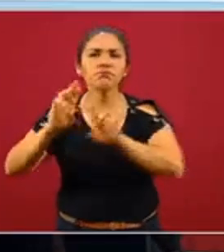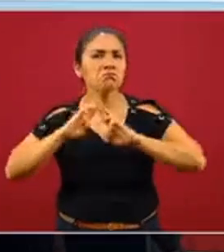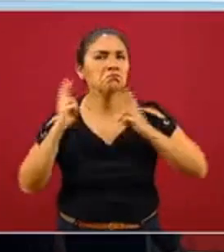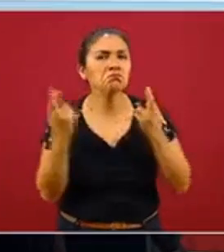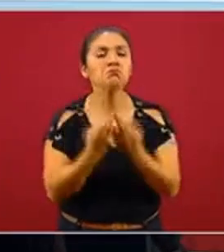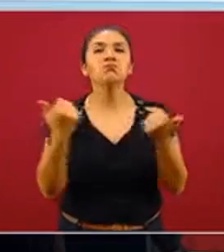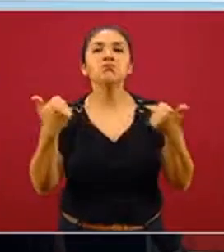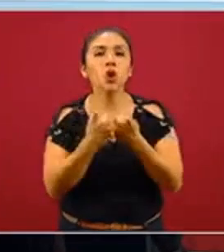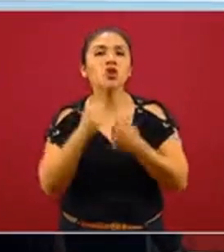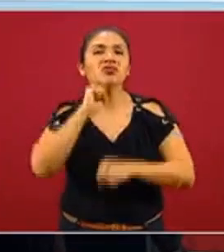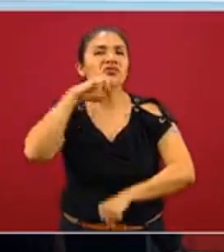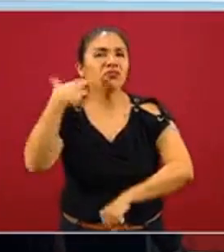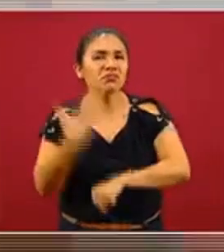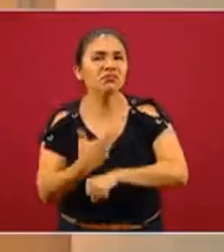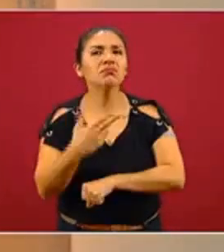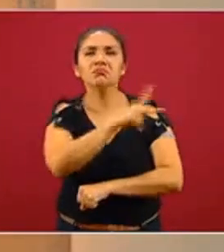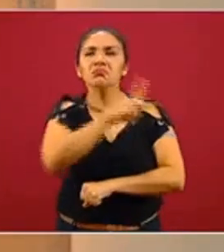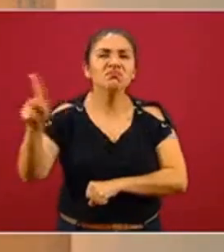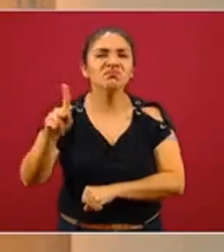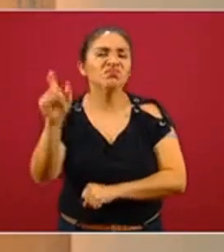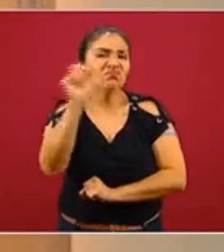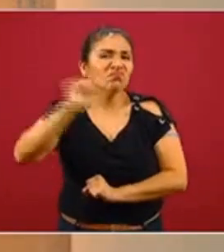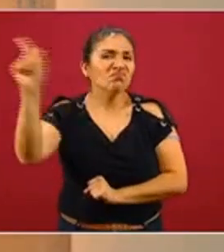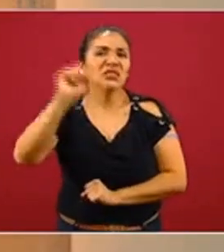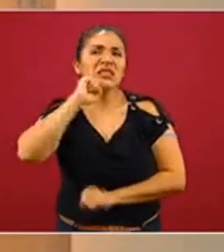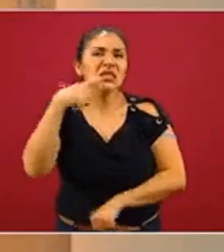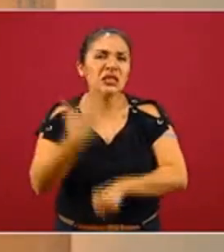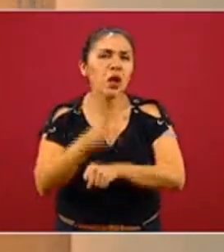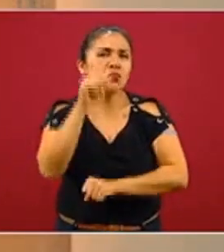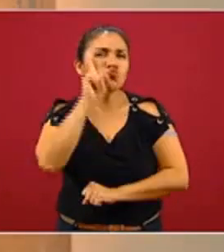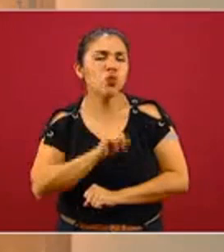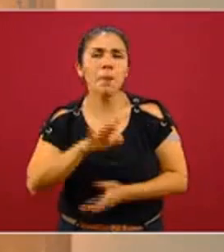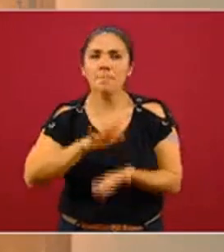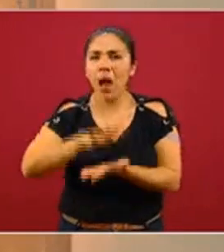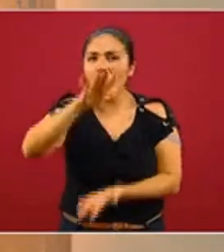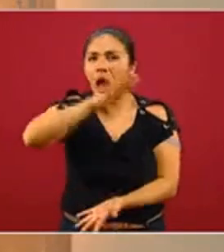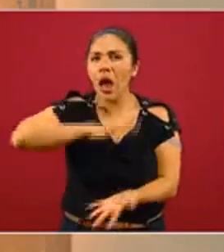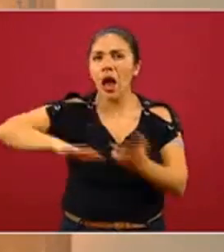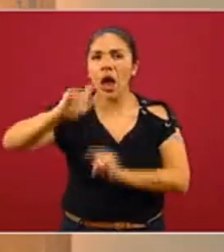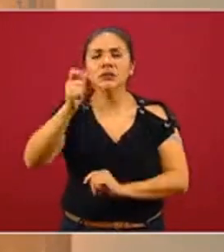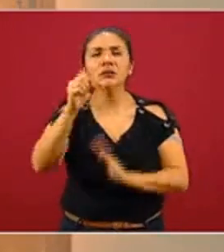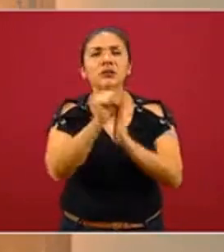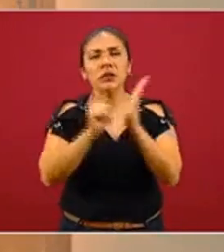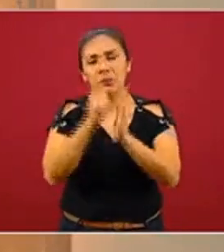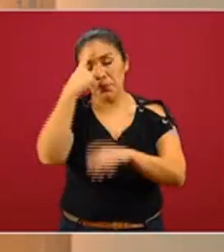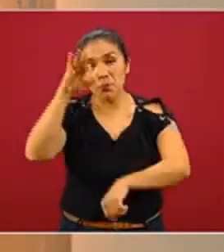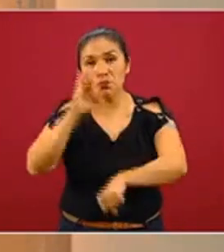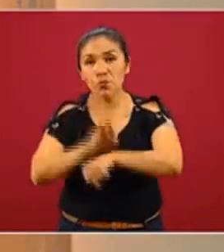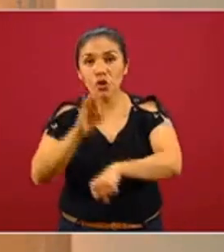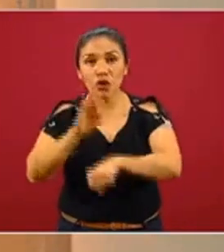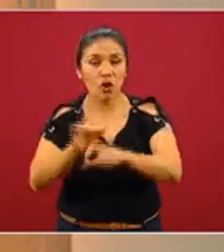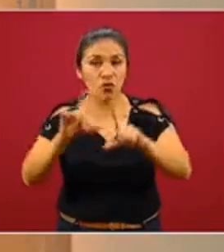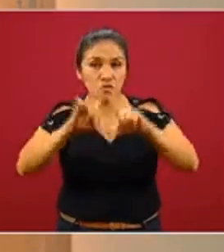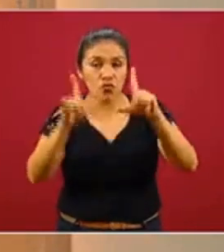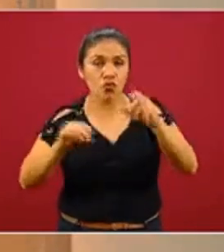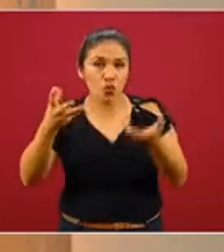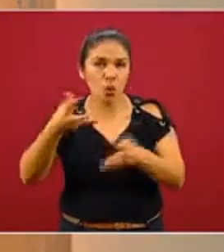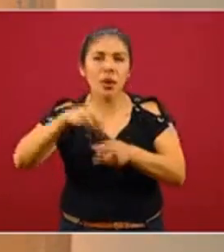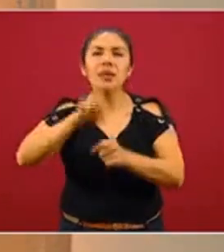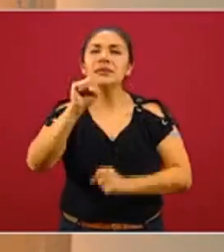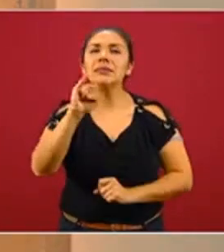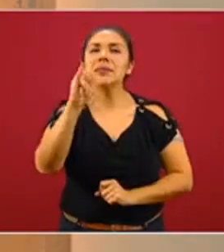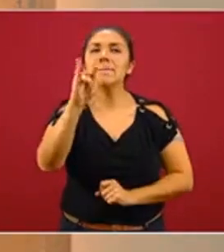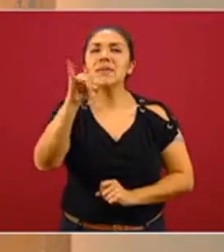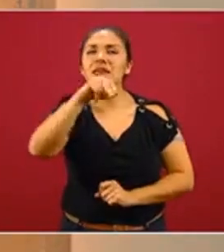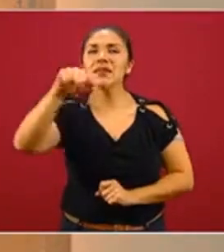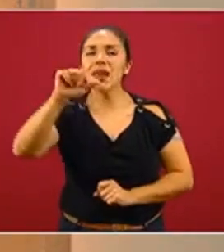los secretarios ejecutivos, secretarias mayoritariamente de los sistemas de protección integral, los CIPINAS en los estados y